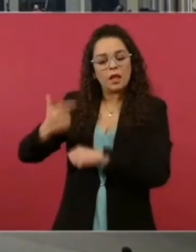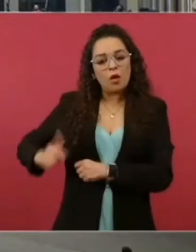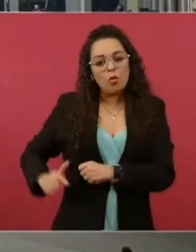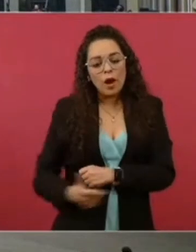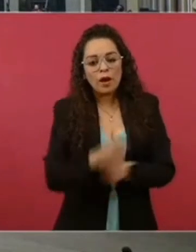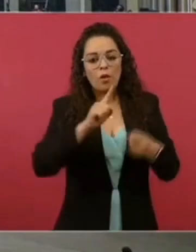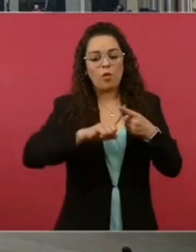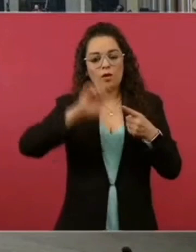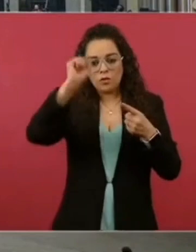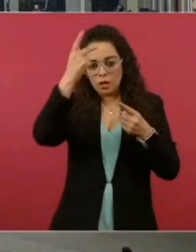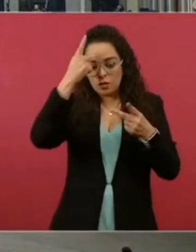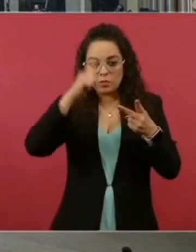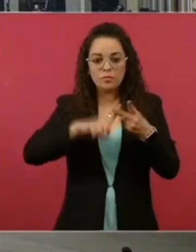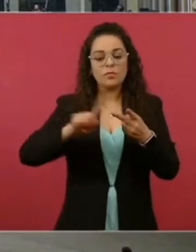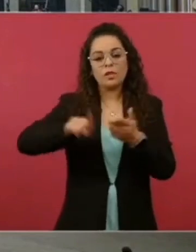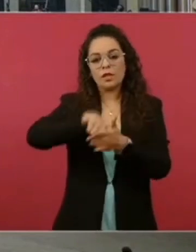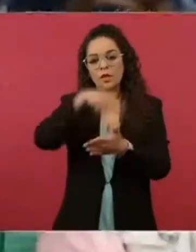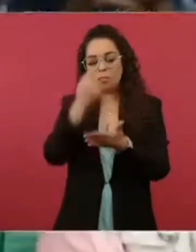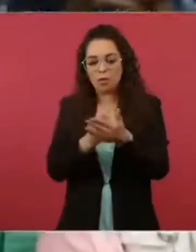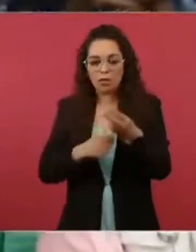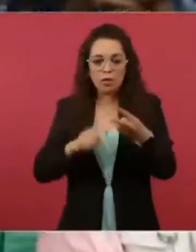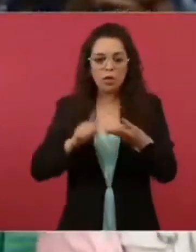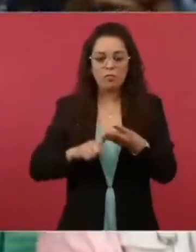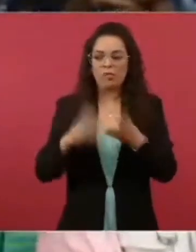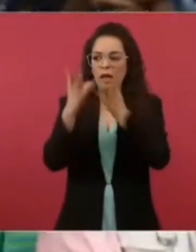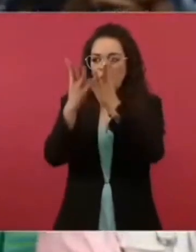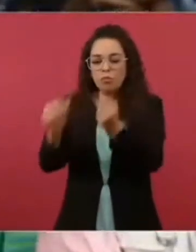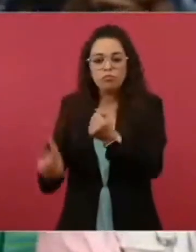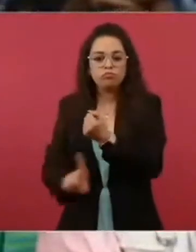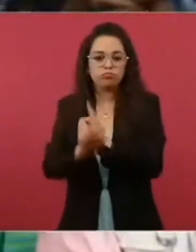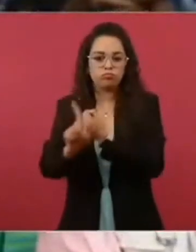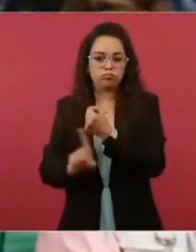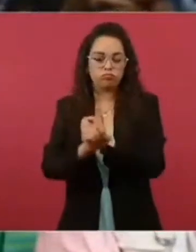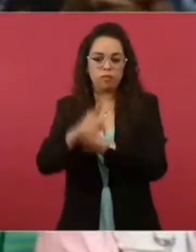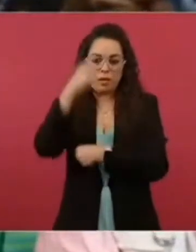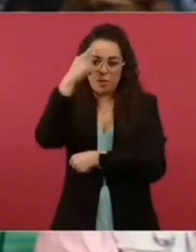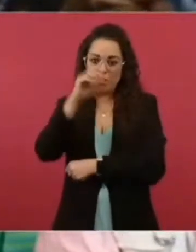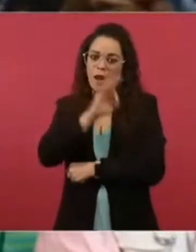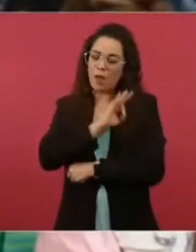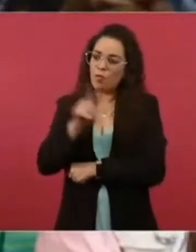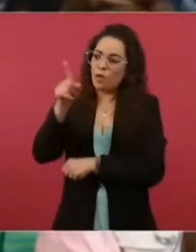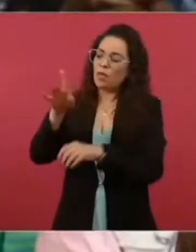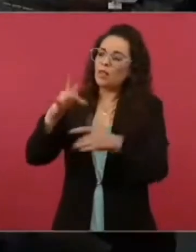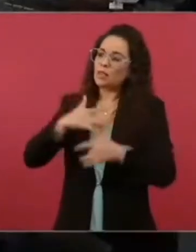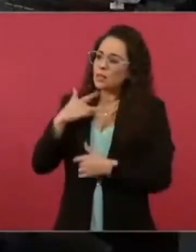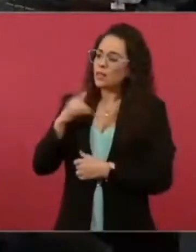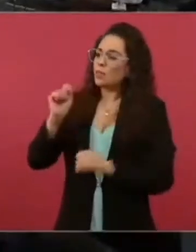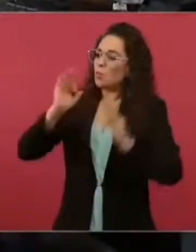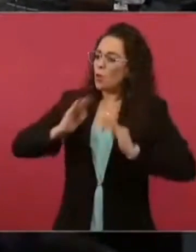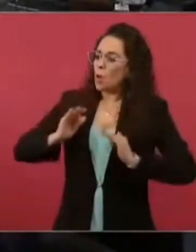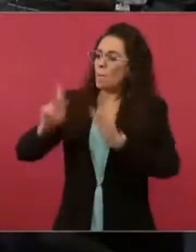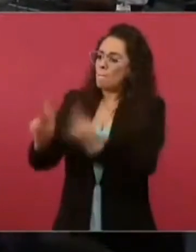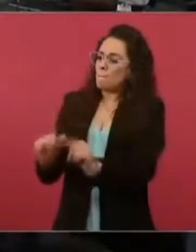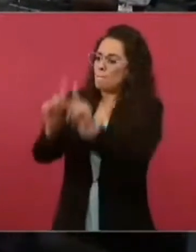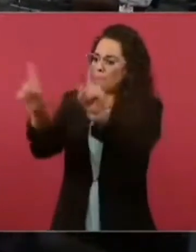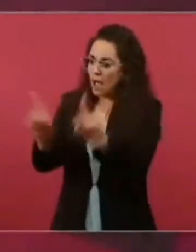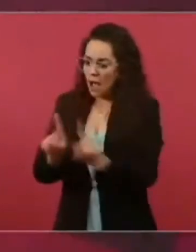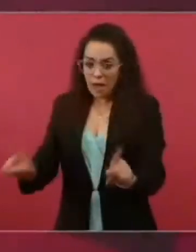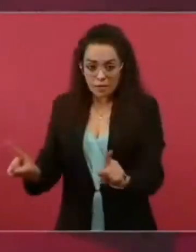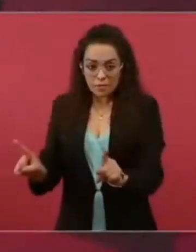San Luis Potosí, Tamaulipas y realmente podamos llevar paz a estos estados? Estamos trabajando en eso.